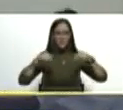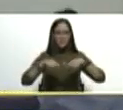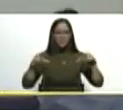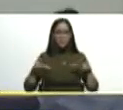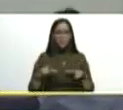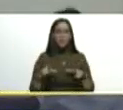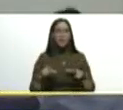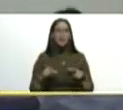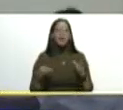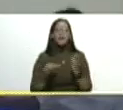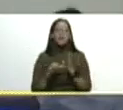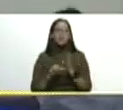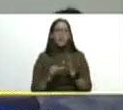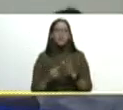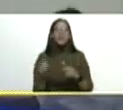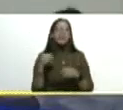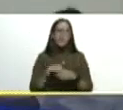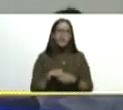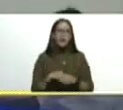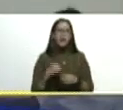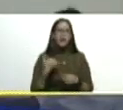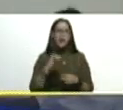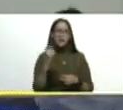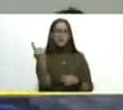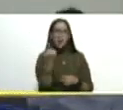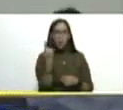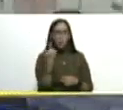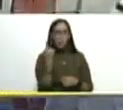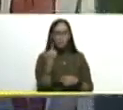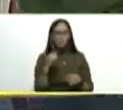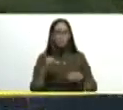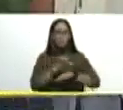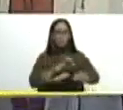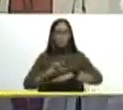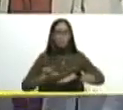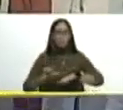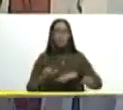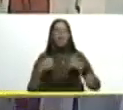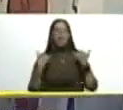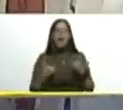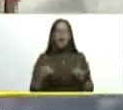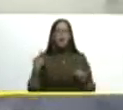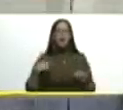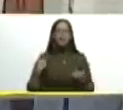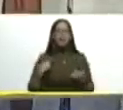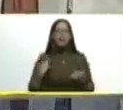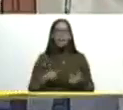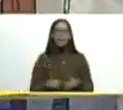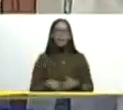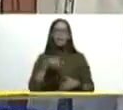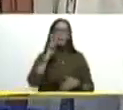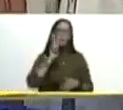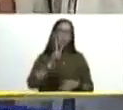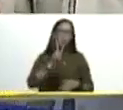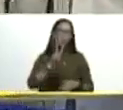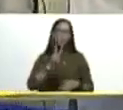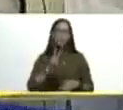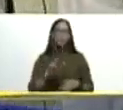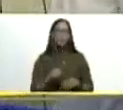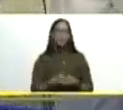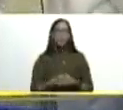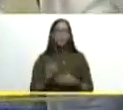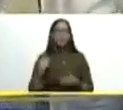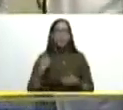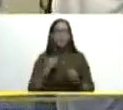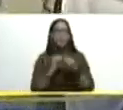pabellón, donde además había un solo pabellón para operar. Ahora tenemos dos pabellones porque hemos también